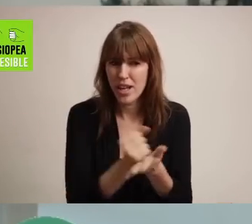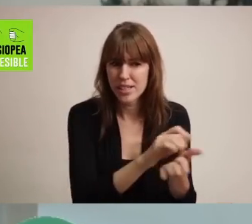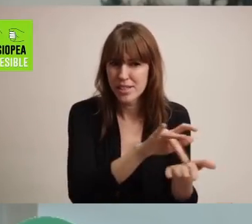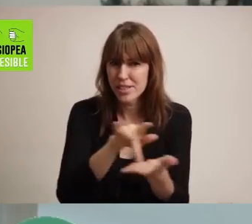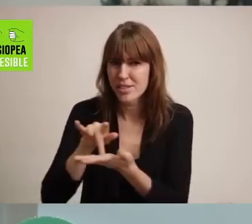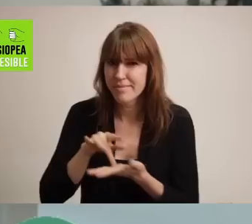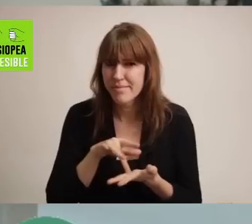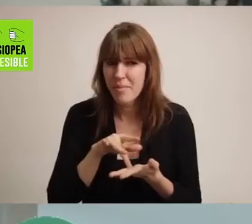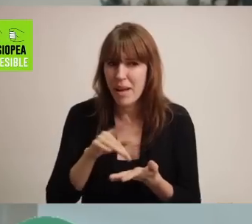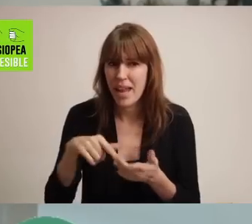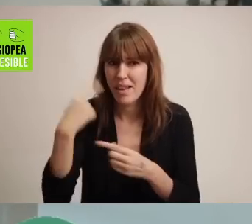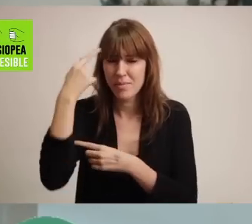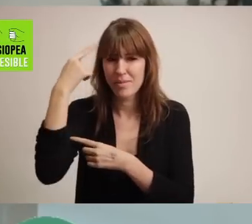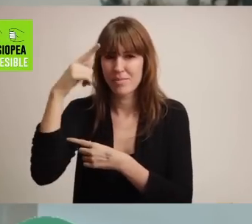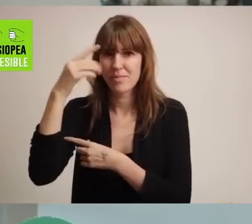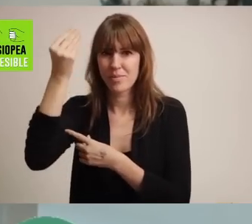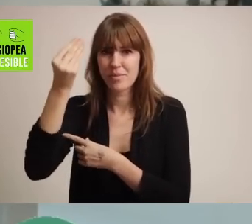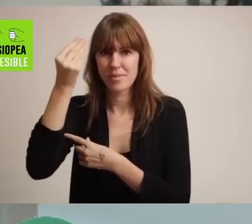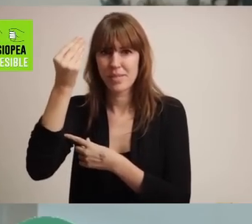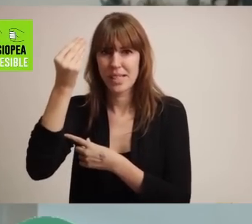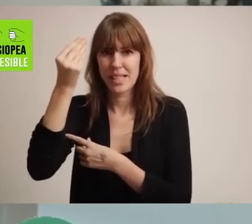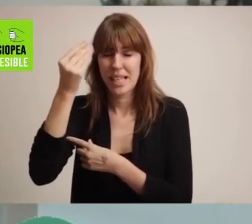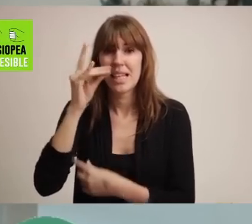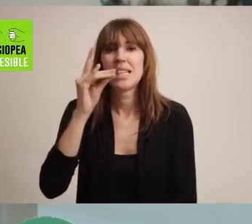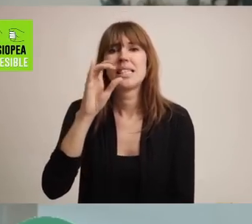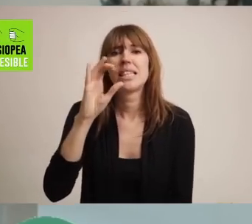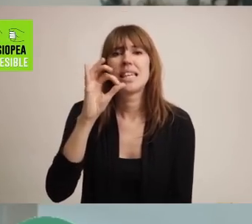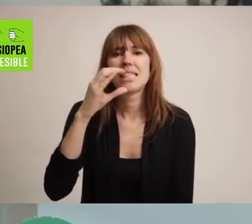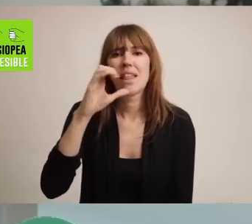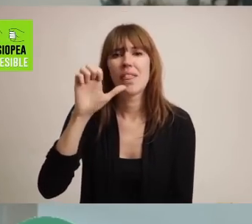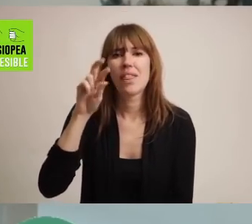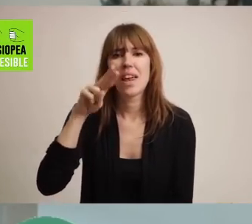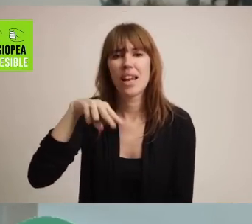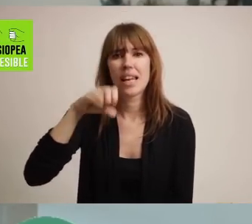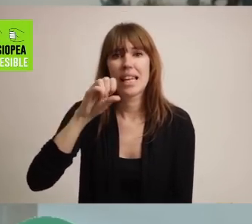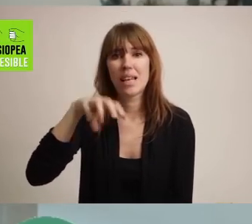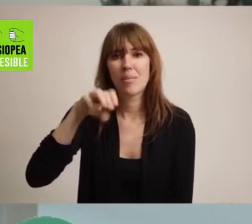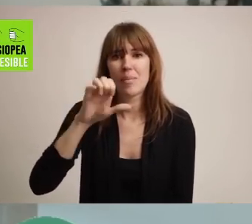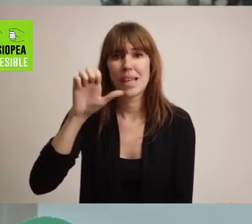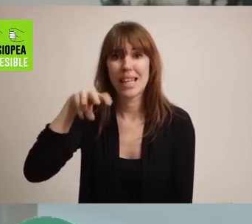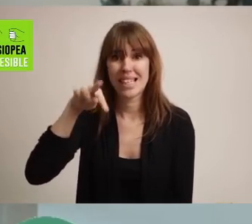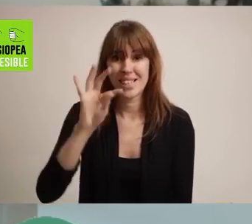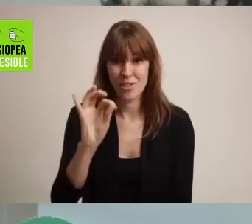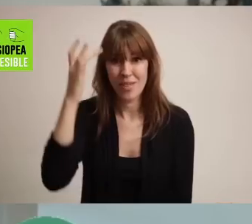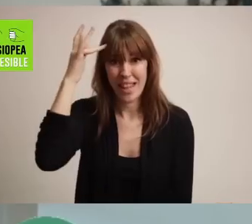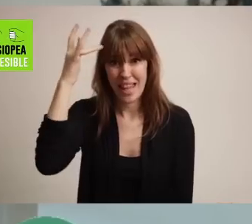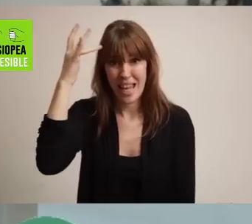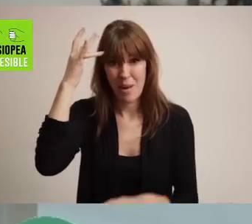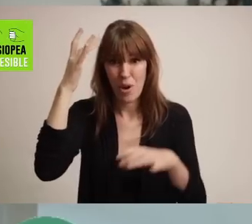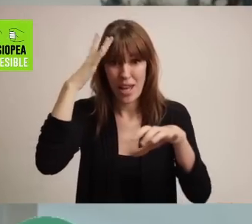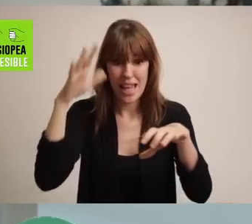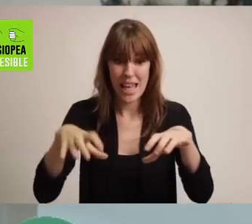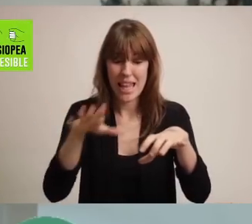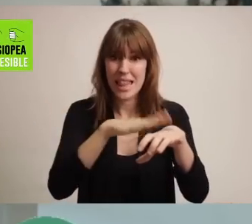verdad. El discernimiento forma parte de nuestra parte hemisferio izquierdo, que es